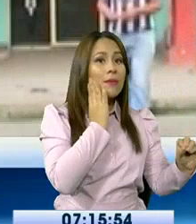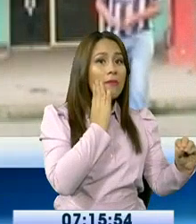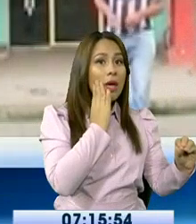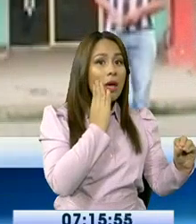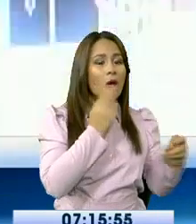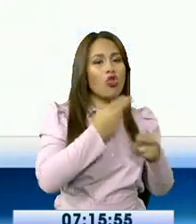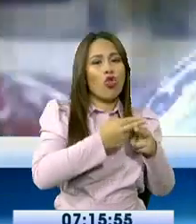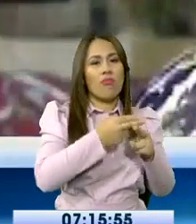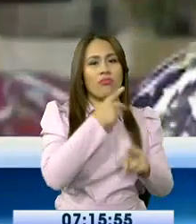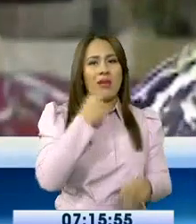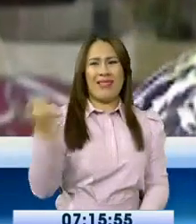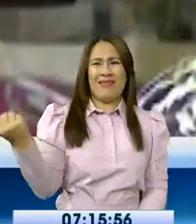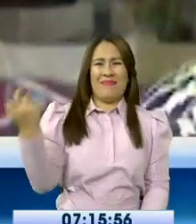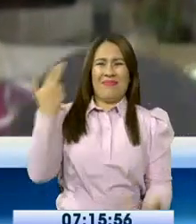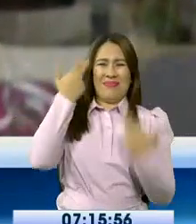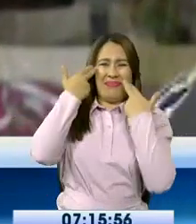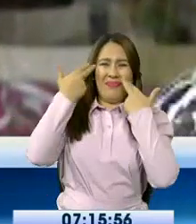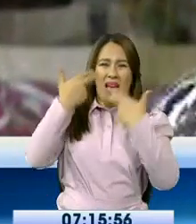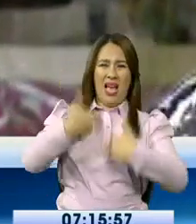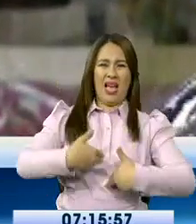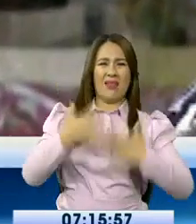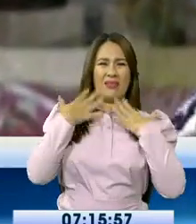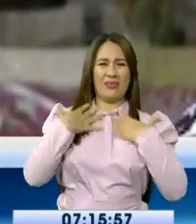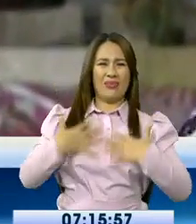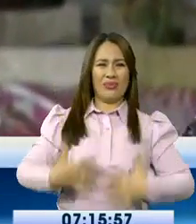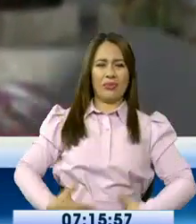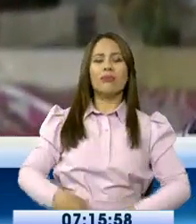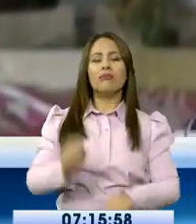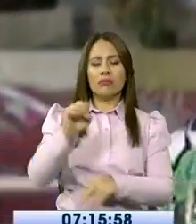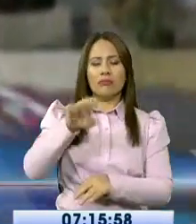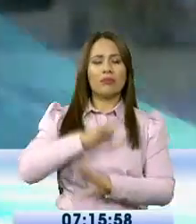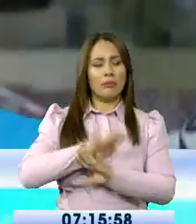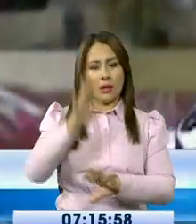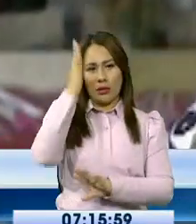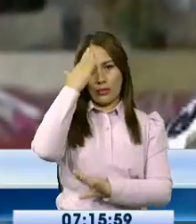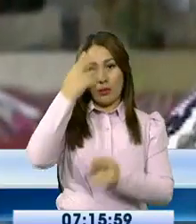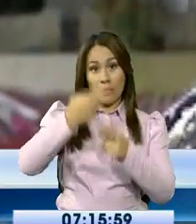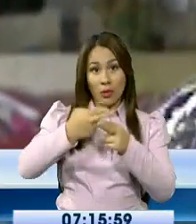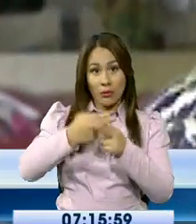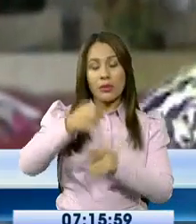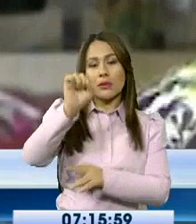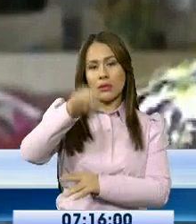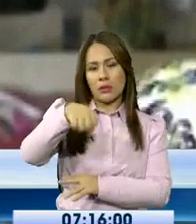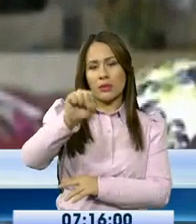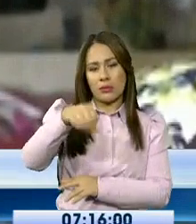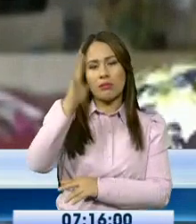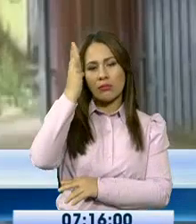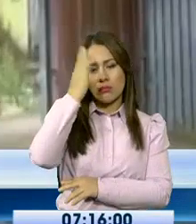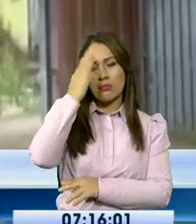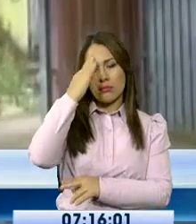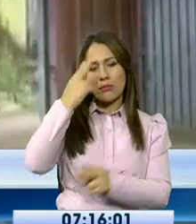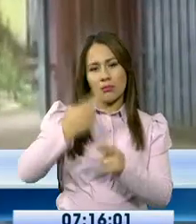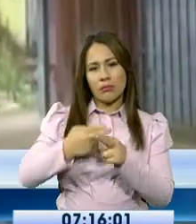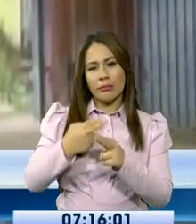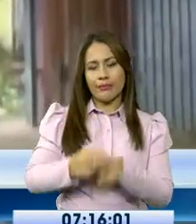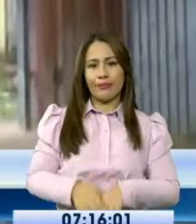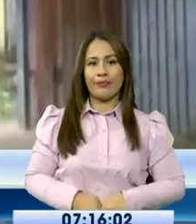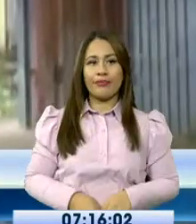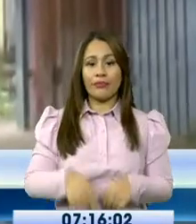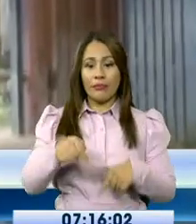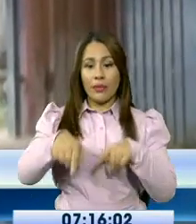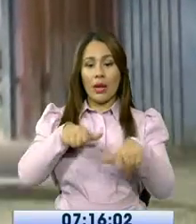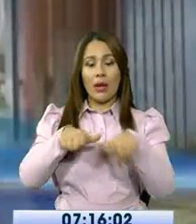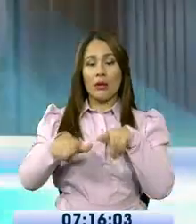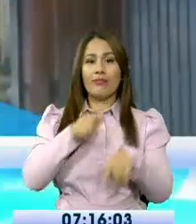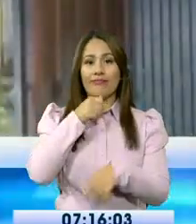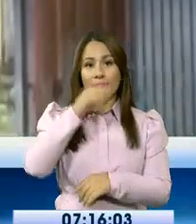participaron en la agresión. Están identificados, ¿no? Sí. ¿Saben quiénes son? Sí, yo sé quién son ellos. En la parroquia existe una